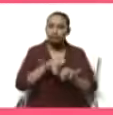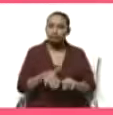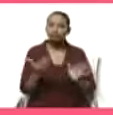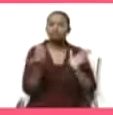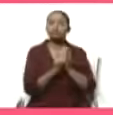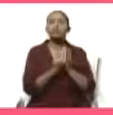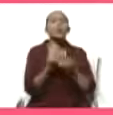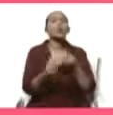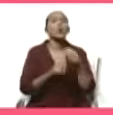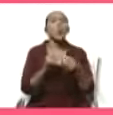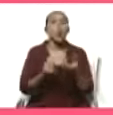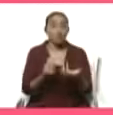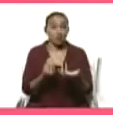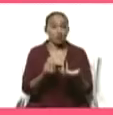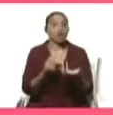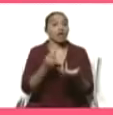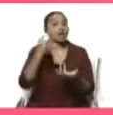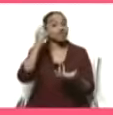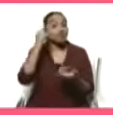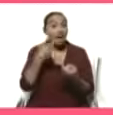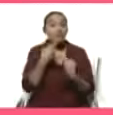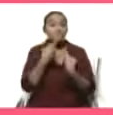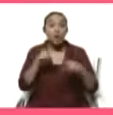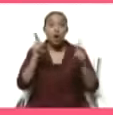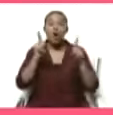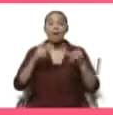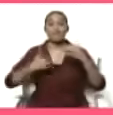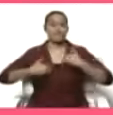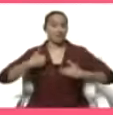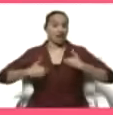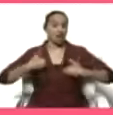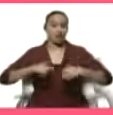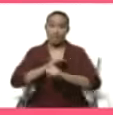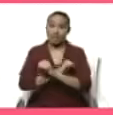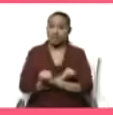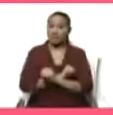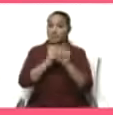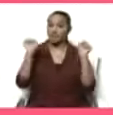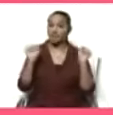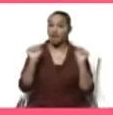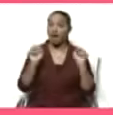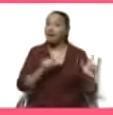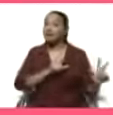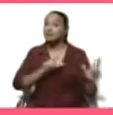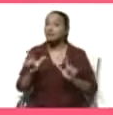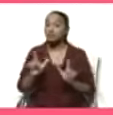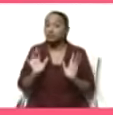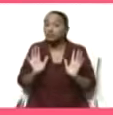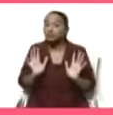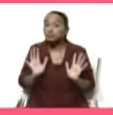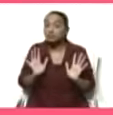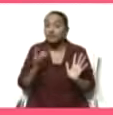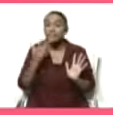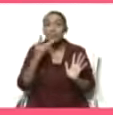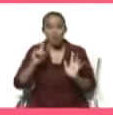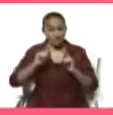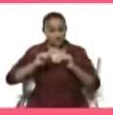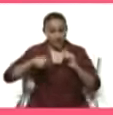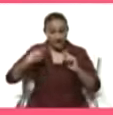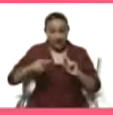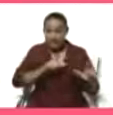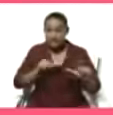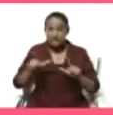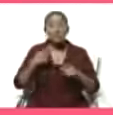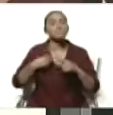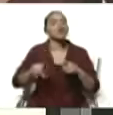uno por día eso lo vamos a anunciar probablemente el miércoles en la mañana si está listo mañana Buscamos un espacio mañana pero